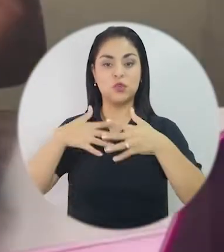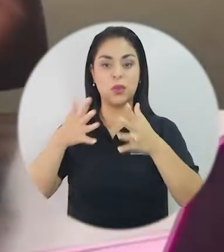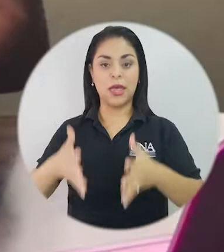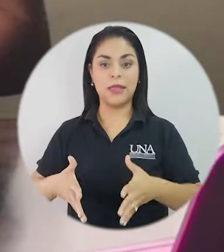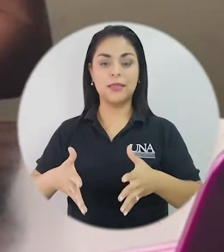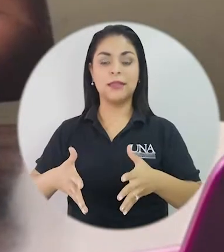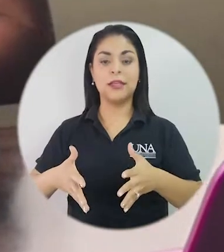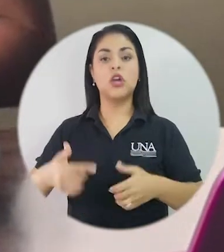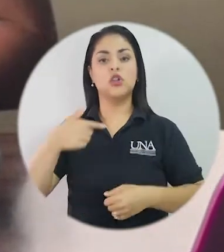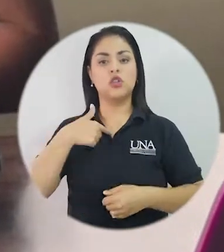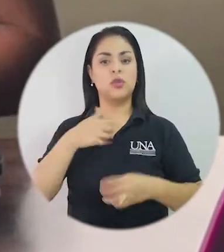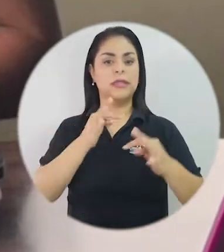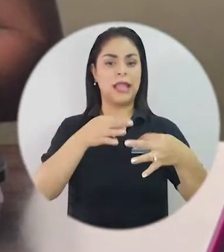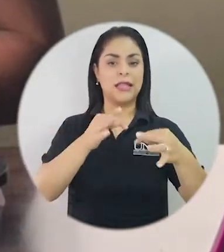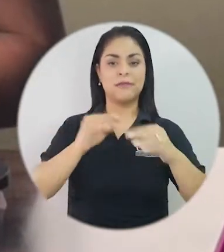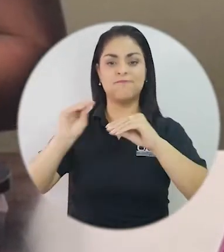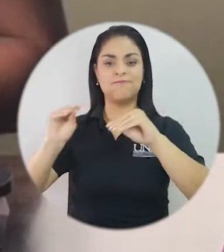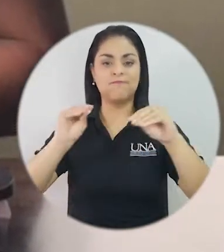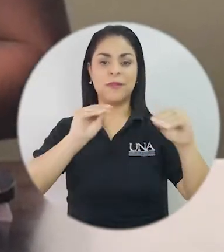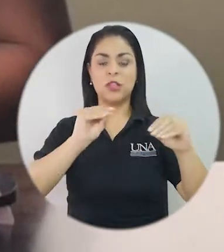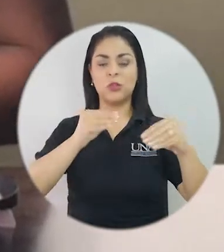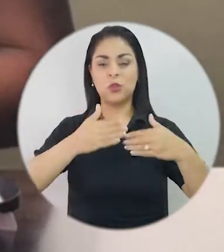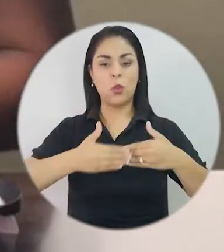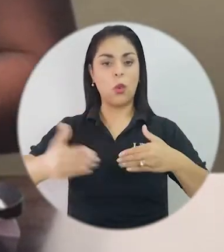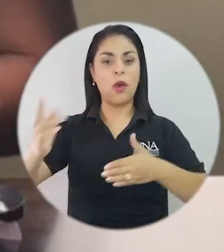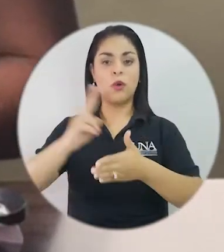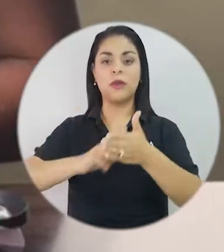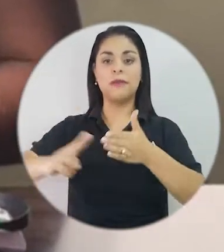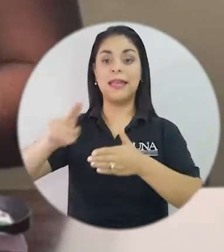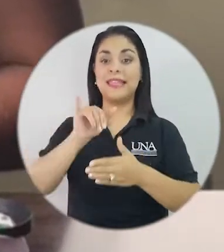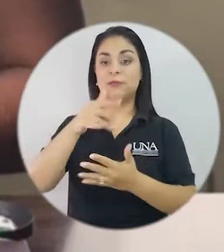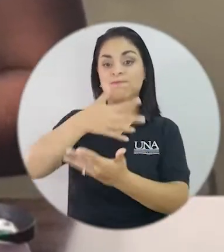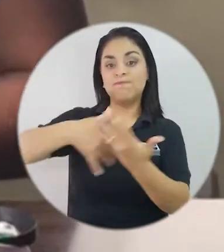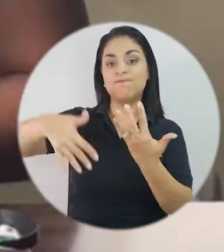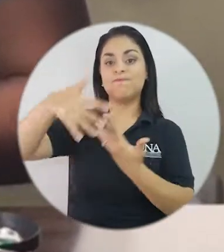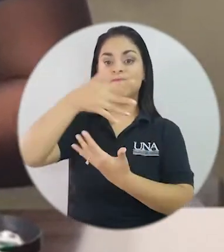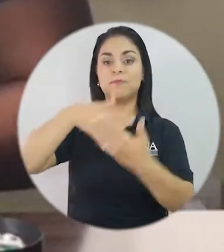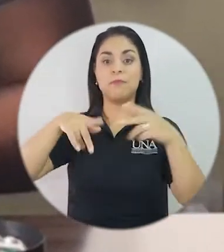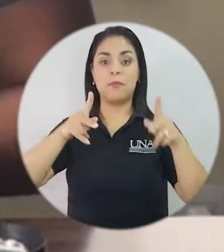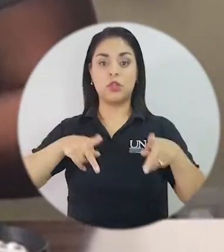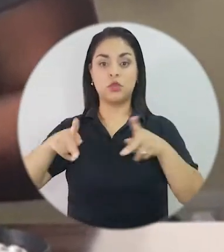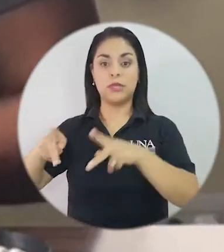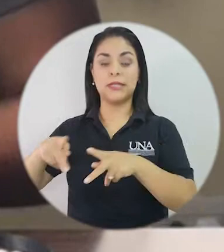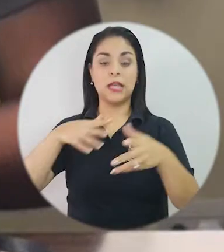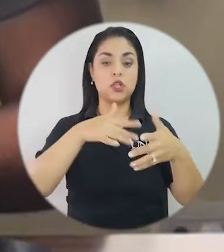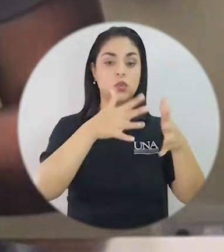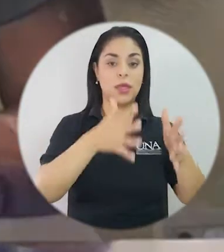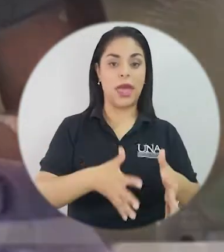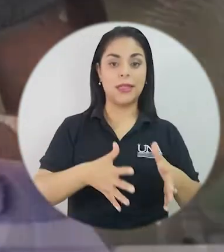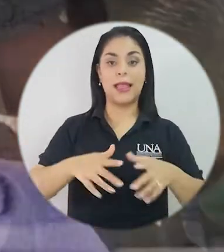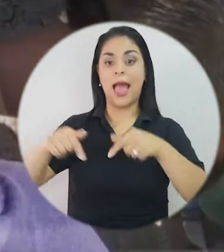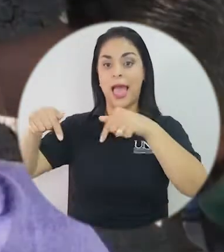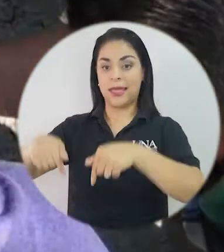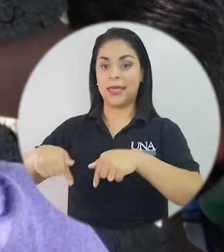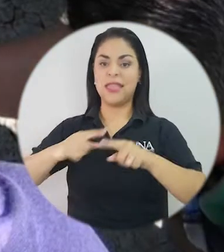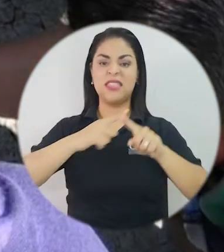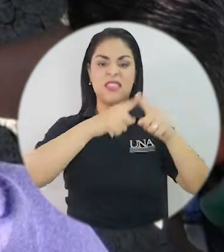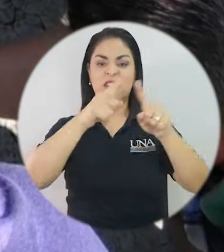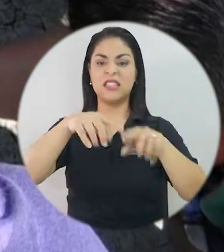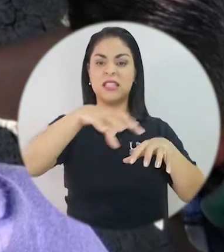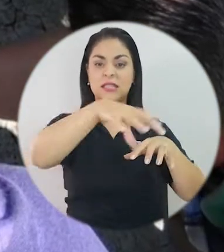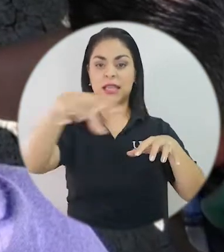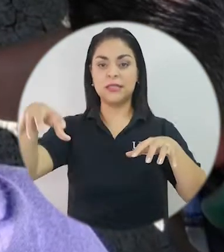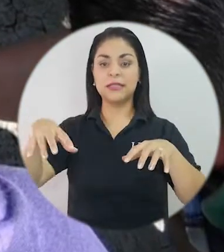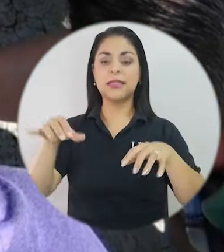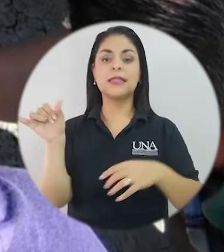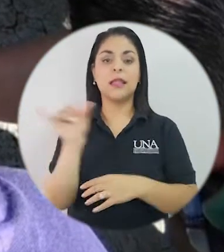he dado talleres a lo largo de toda la U y esa interacción con las personas, conocer un poquito tanto del estudiantado de aquí y de diferentes sedes también y